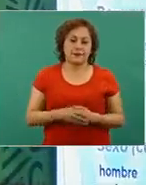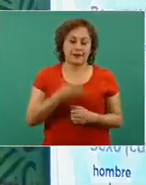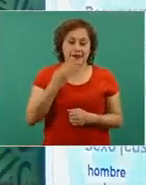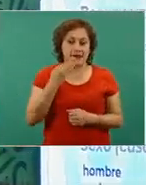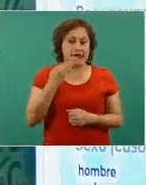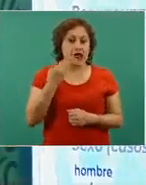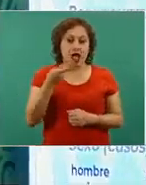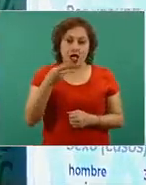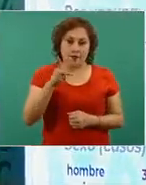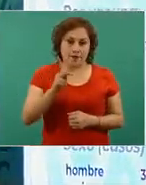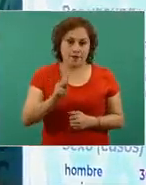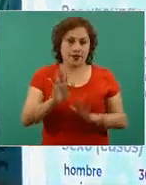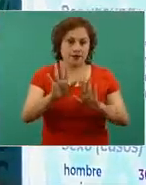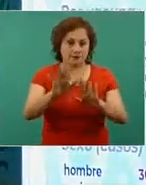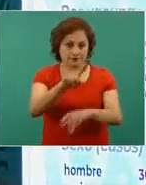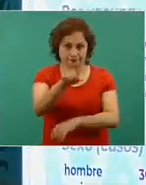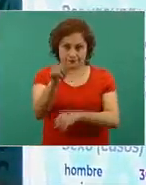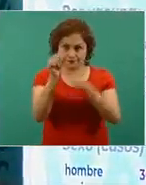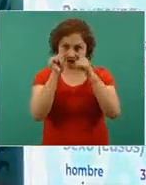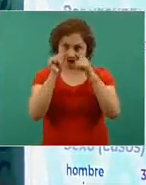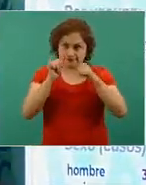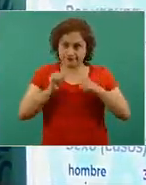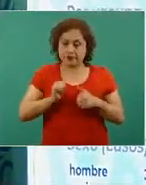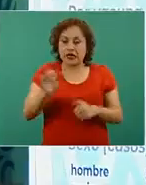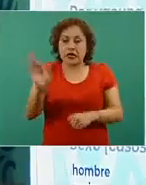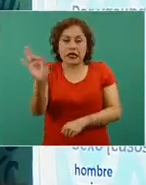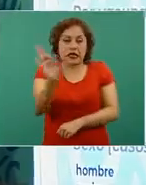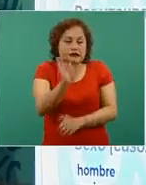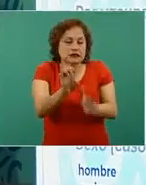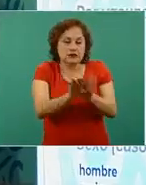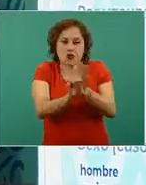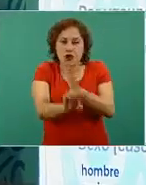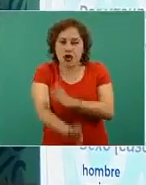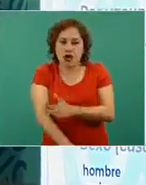supuesto, y ojo, cuando una persona tiene un evento